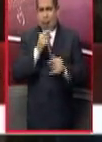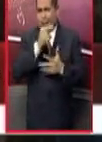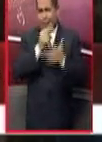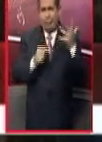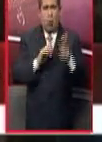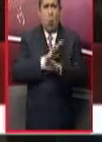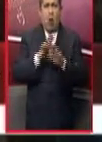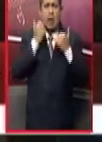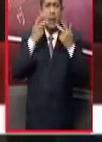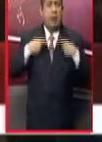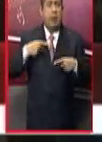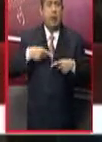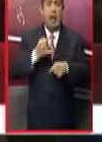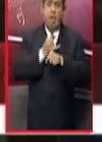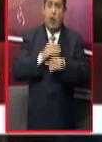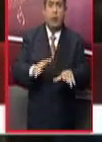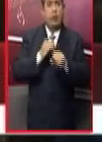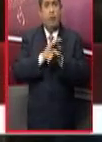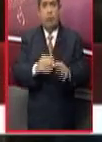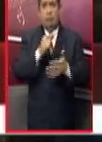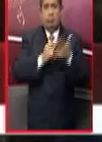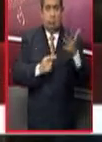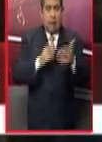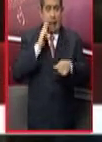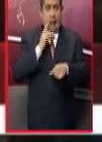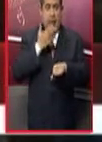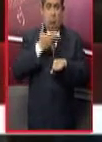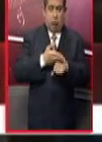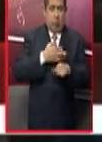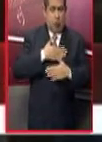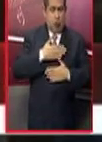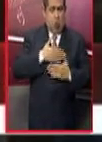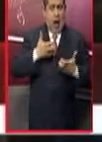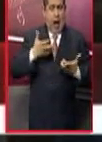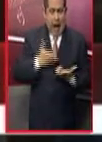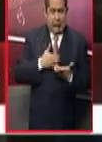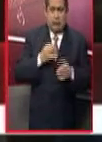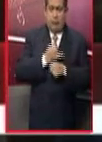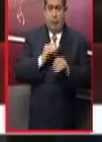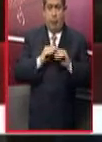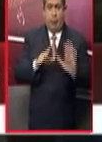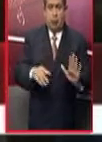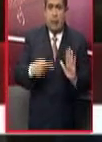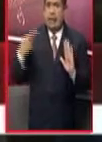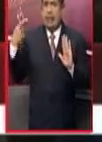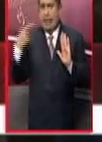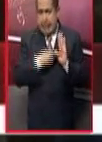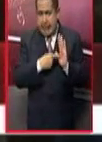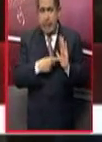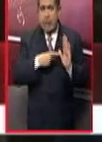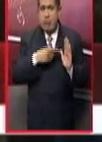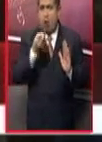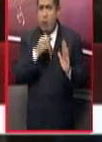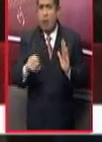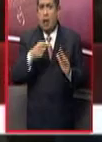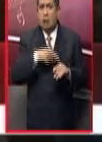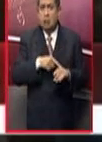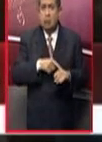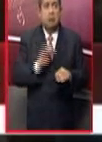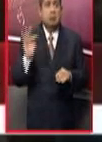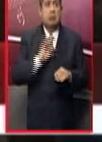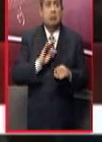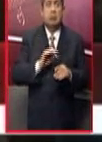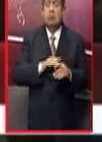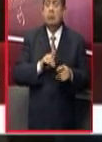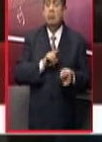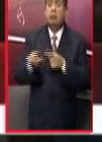cualquier otro emisor de información responsable del contenido original serán sujetos obligados en términos de esta